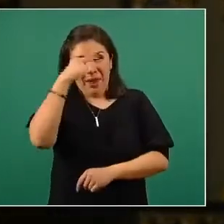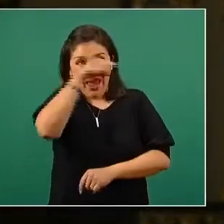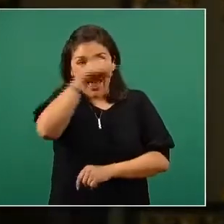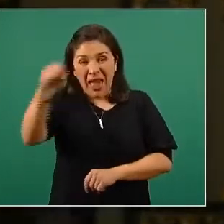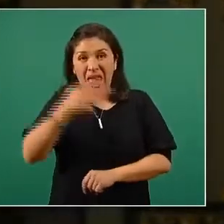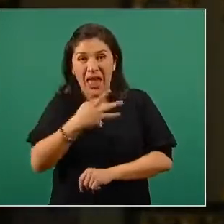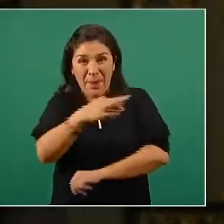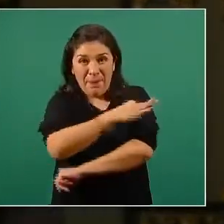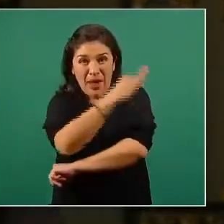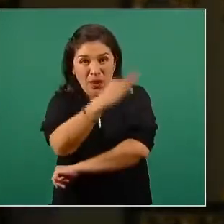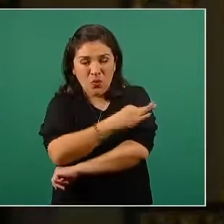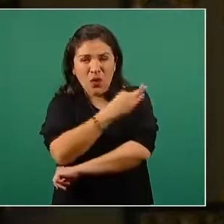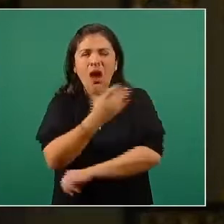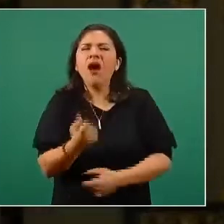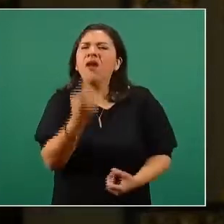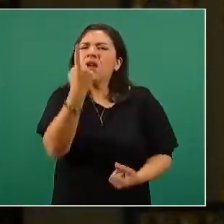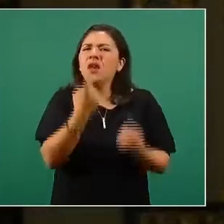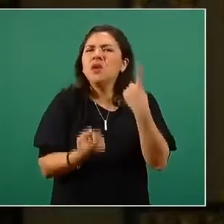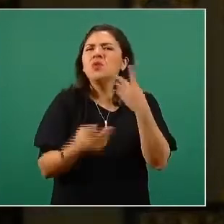vacunaciones, incidentes,